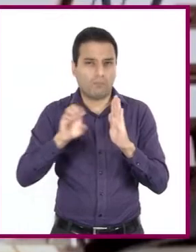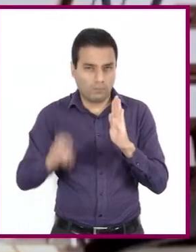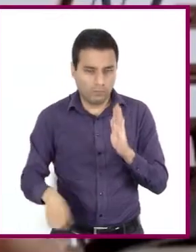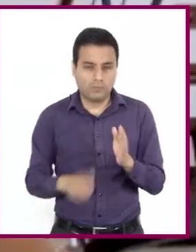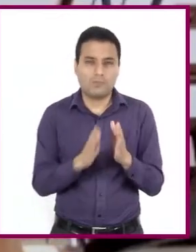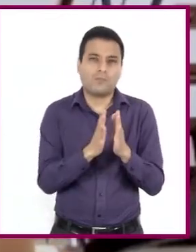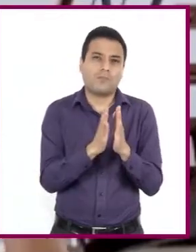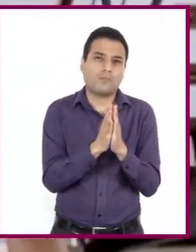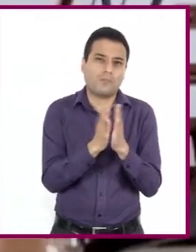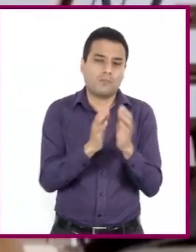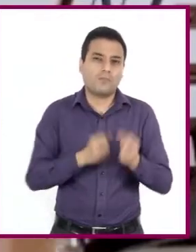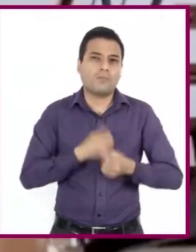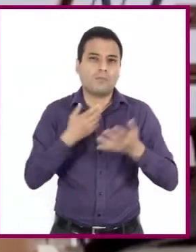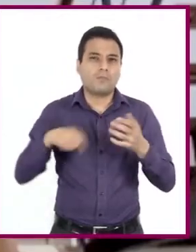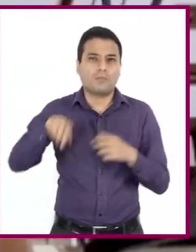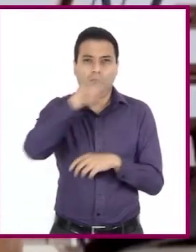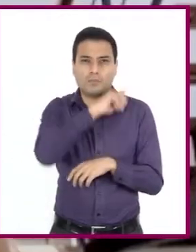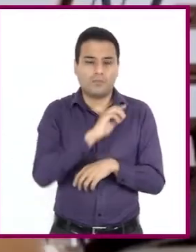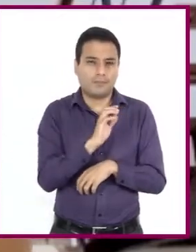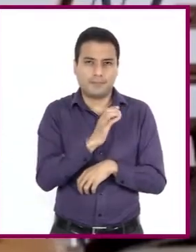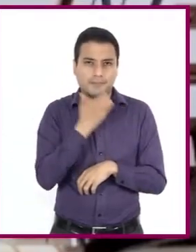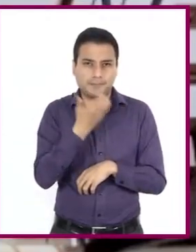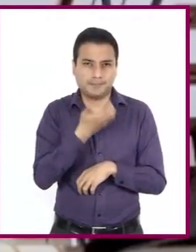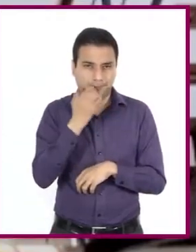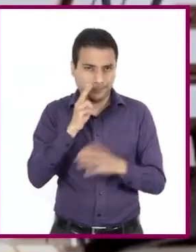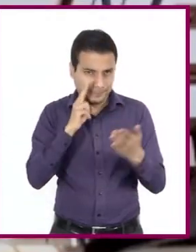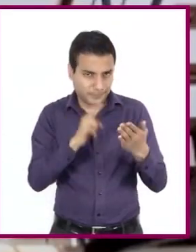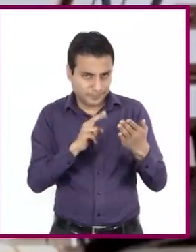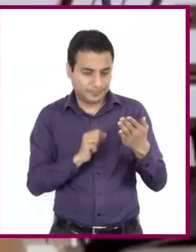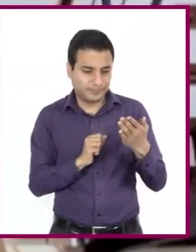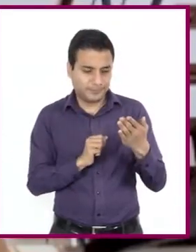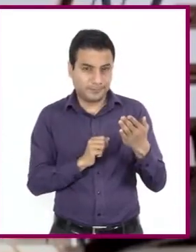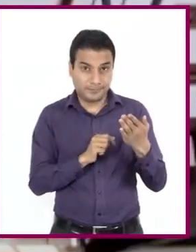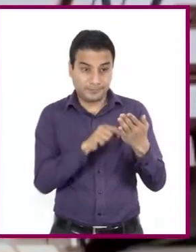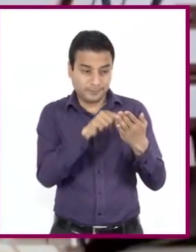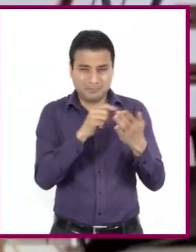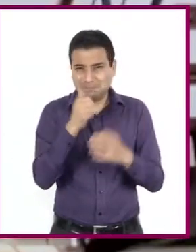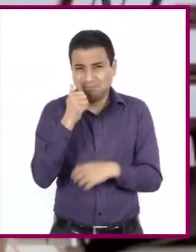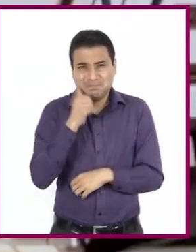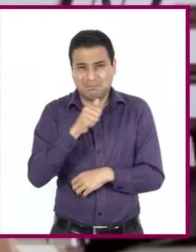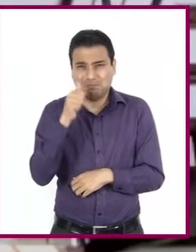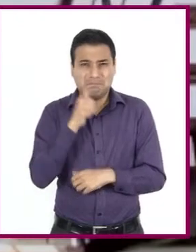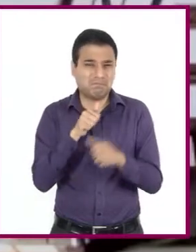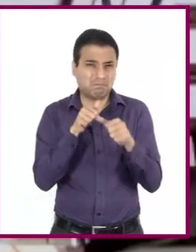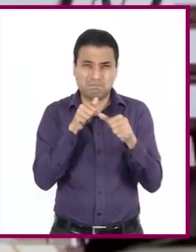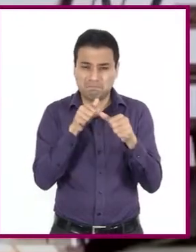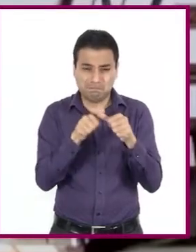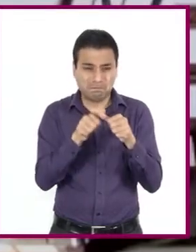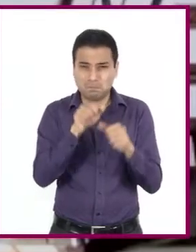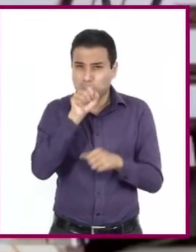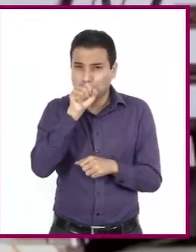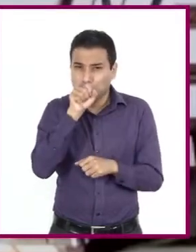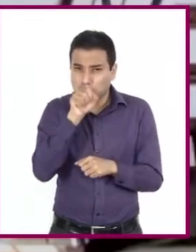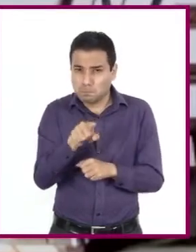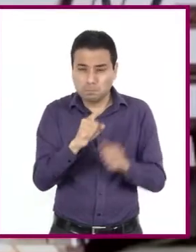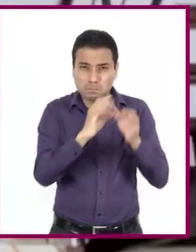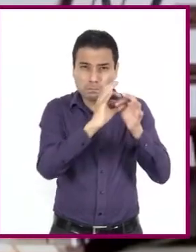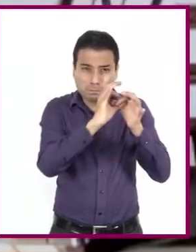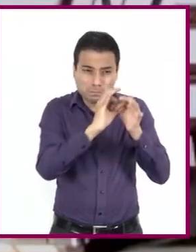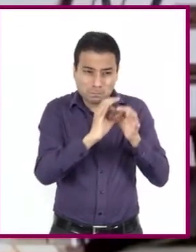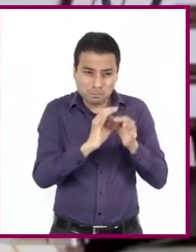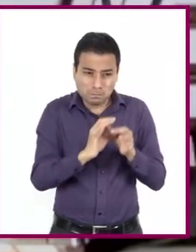de poesía, normalmente vemos que para toda la obra se usa un solo y mismo tipo de letra. Es